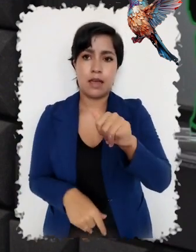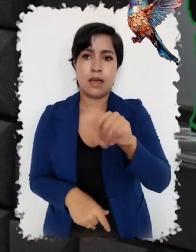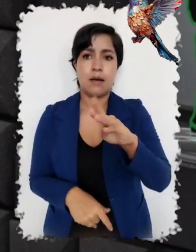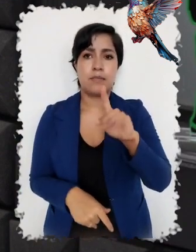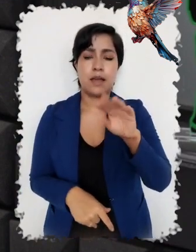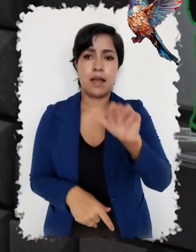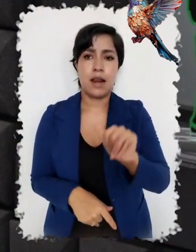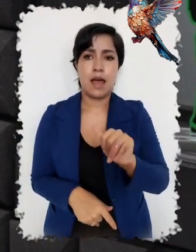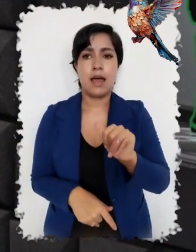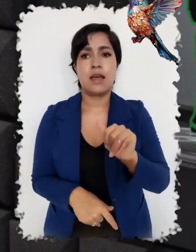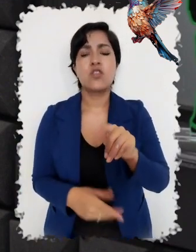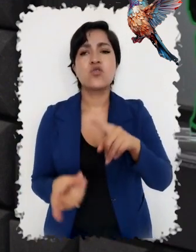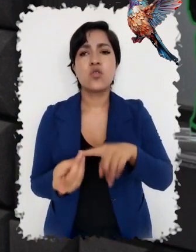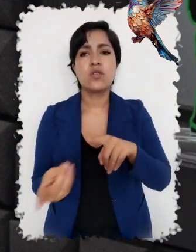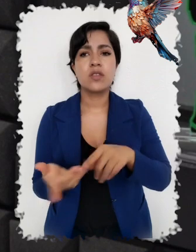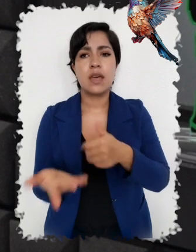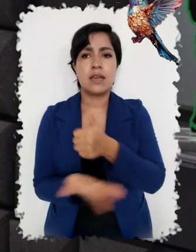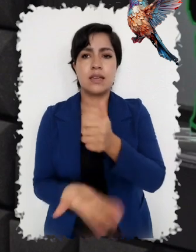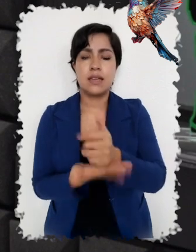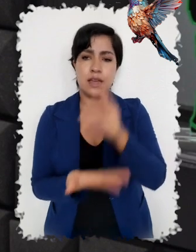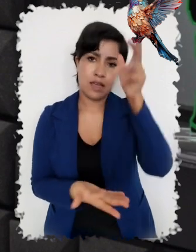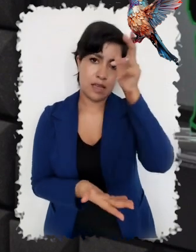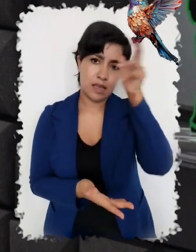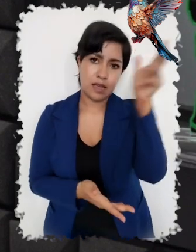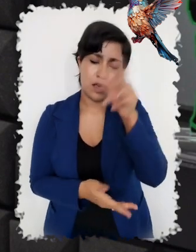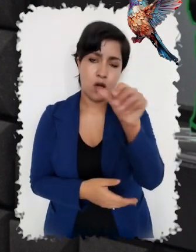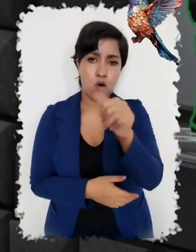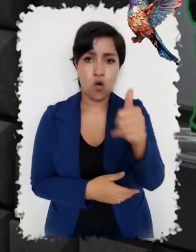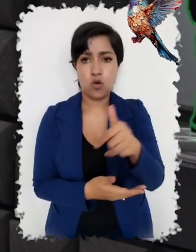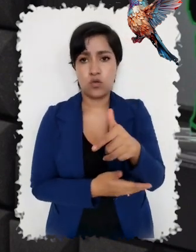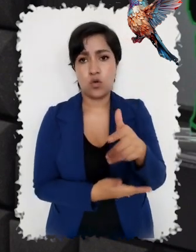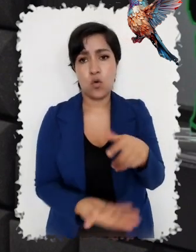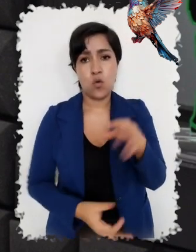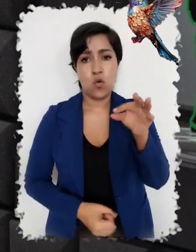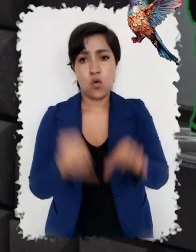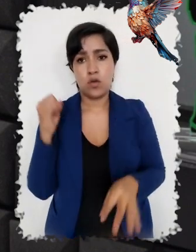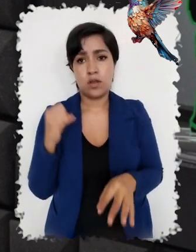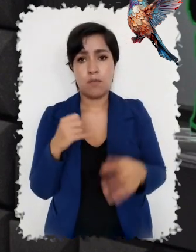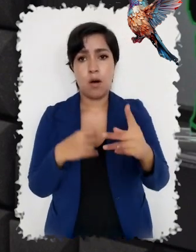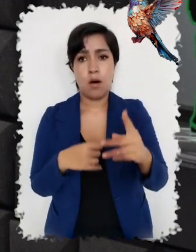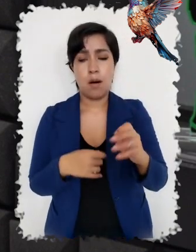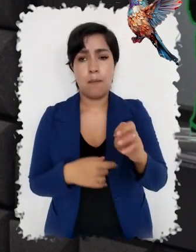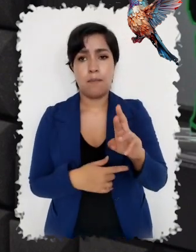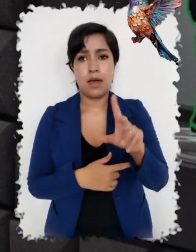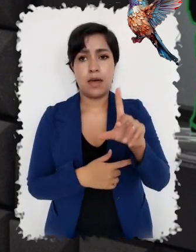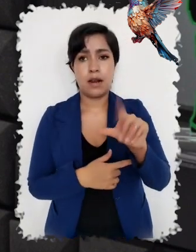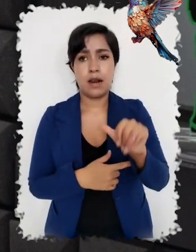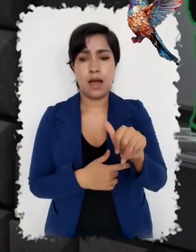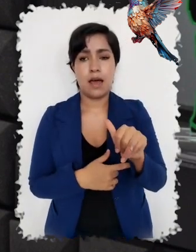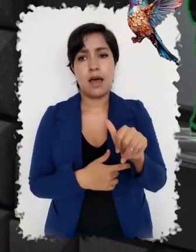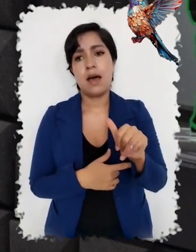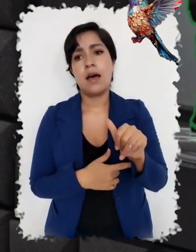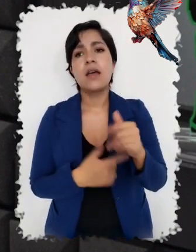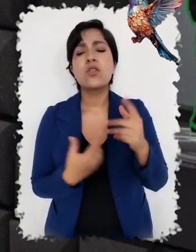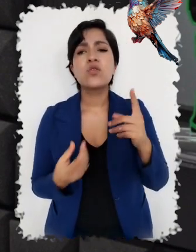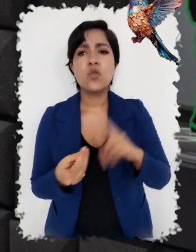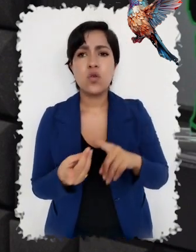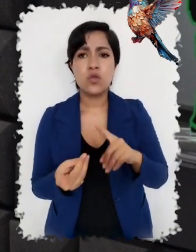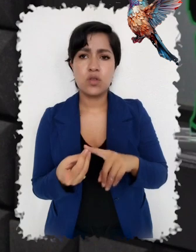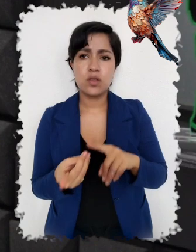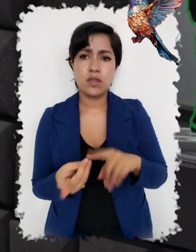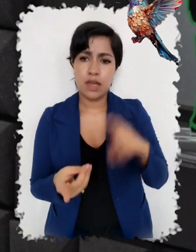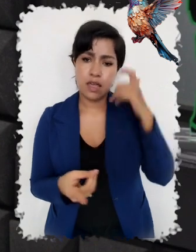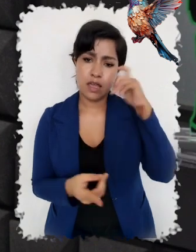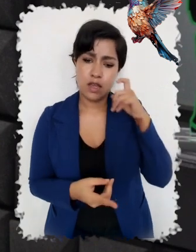brimer que está en Ciudad Hidalgo y mi último espacio de trabajo fue el cam Perla moctesuma Quiroga han sido tres cam